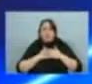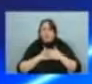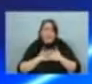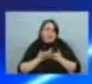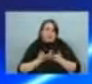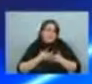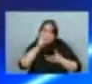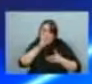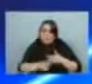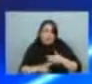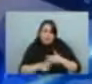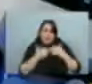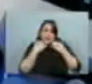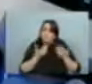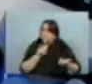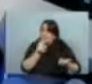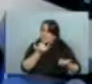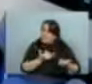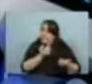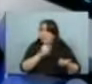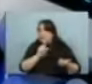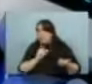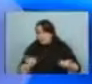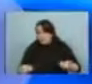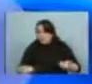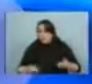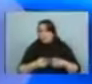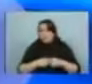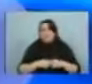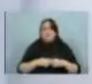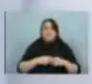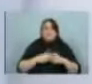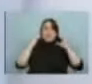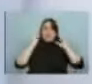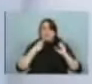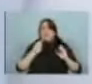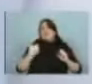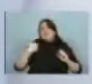que indudablemente no me importa. Ya lo dijo Schopenhauer, billetera mata galán. Mirá,